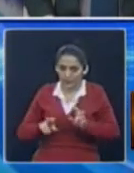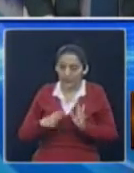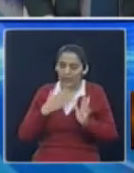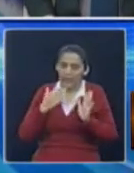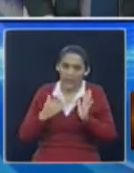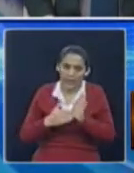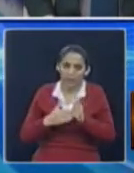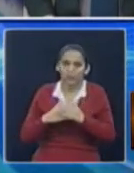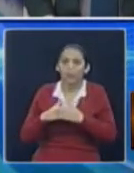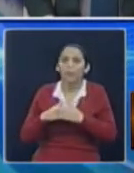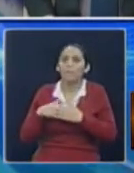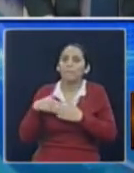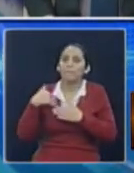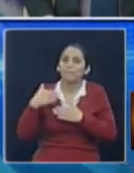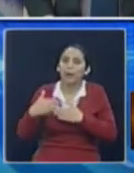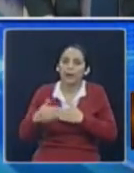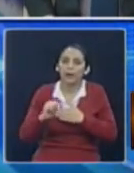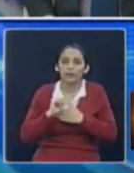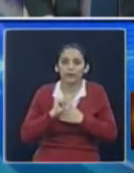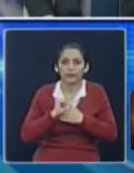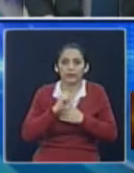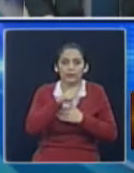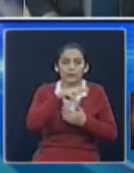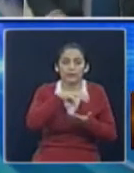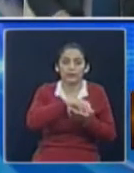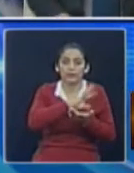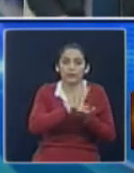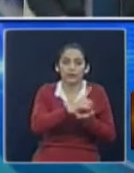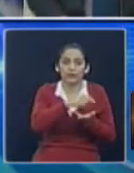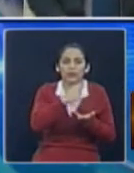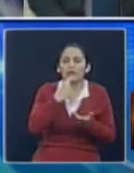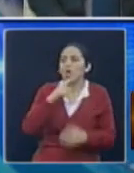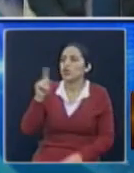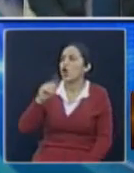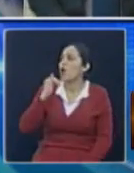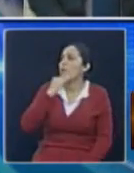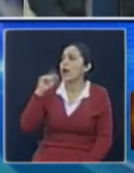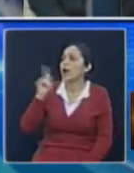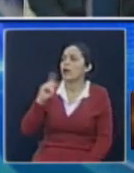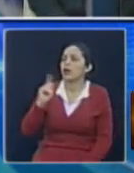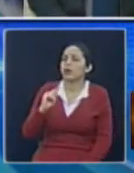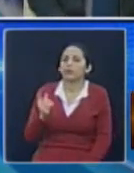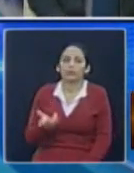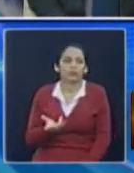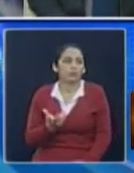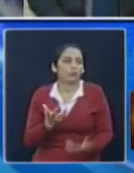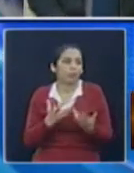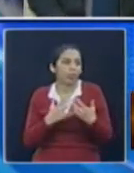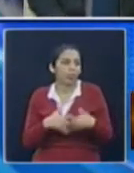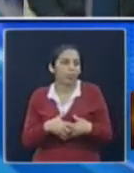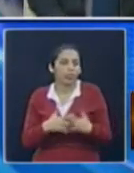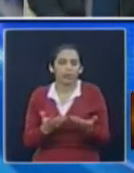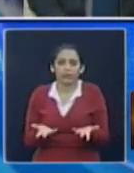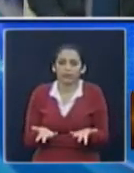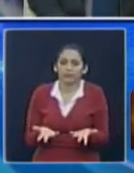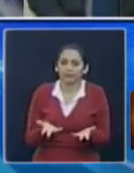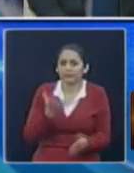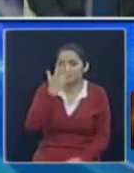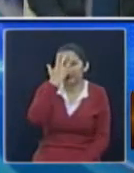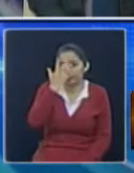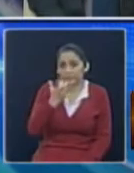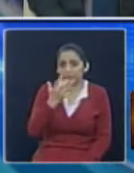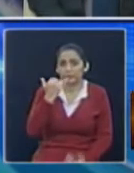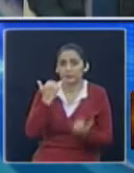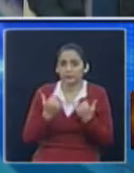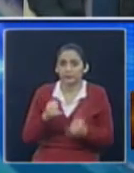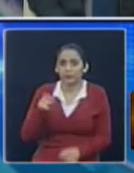Asamblea niega la instrucción, que es lo más probable? Porque esto es un tonteo aquello de que Glass señala